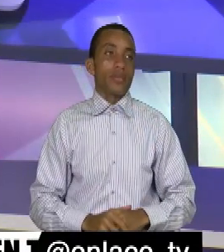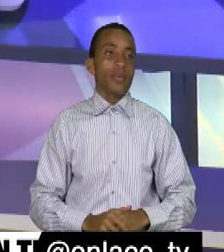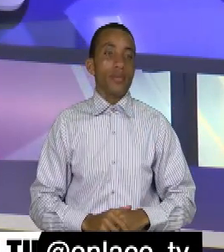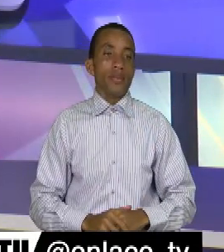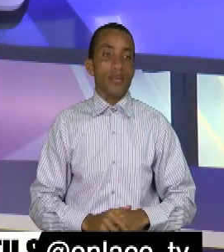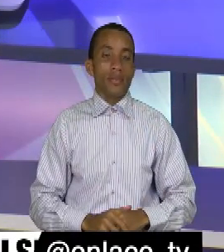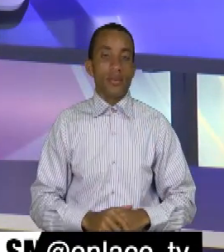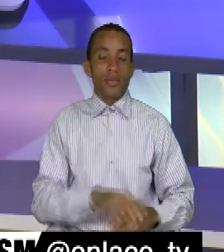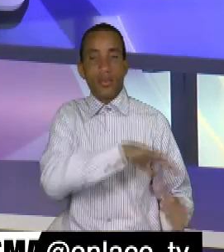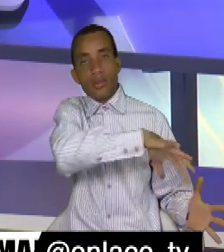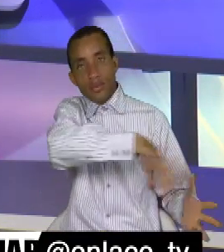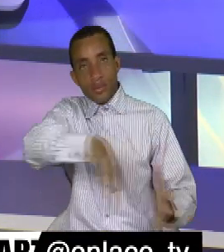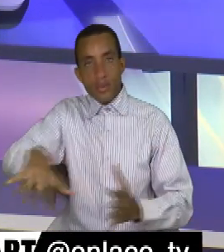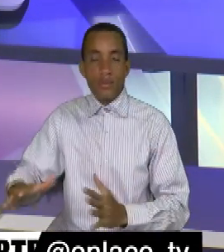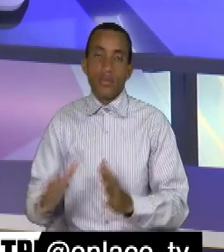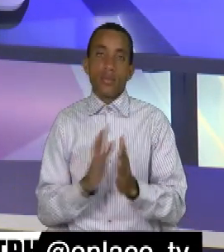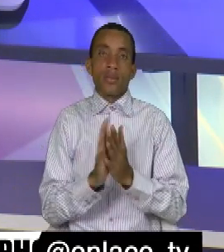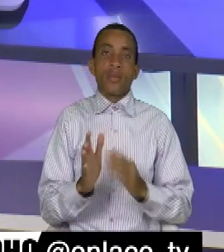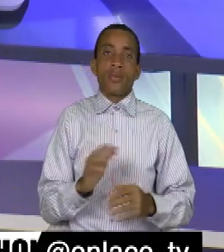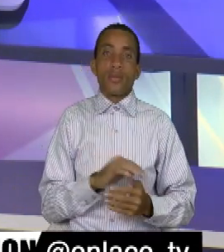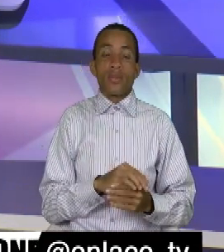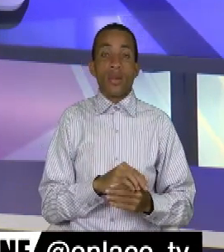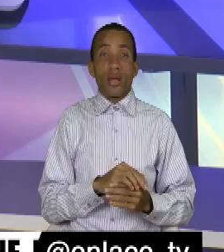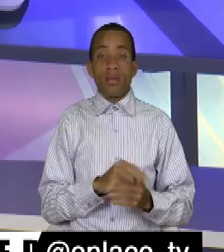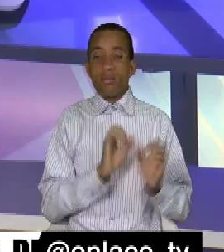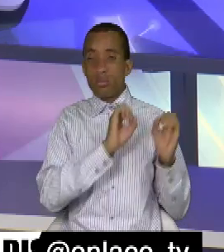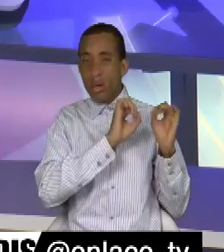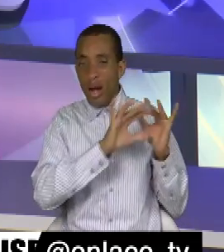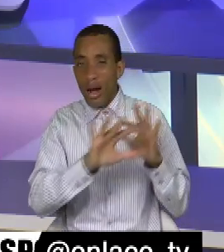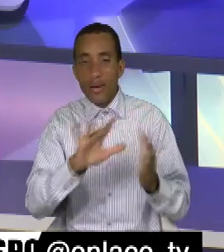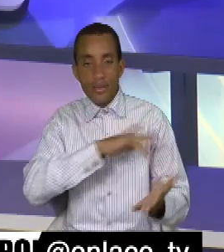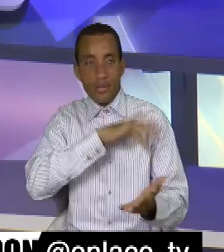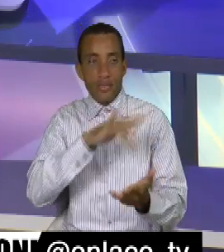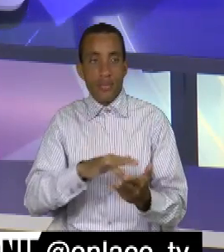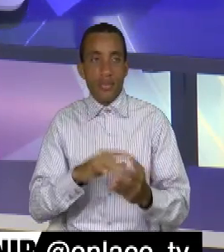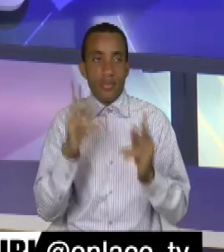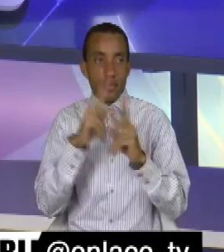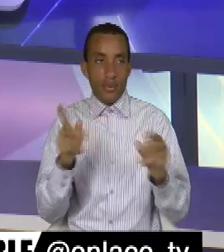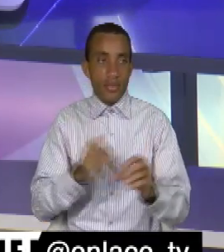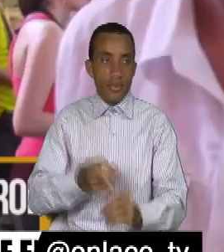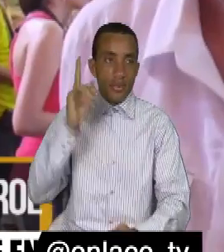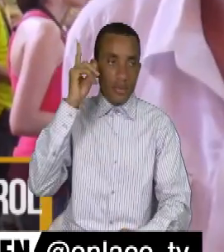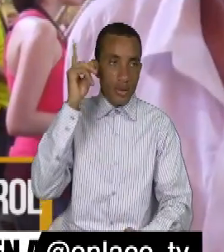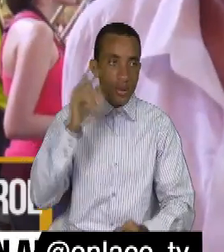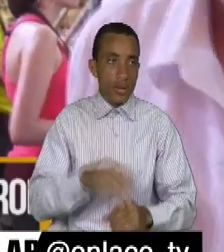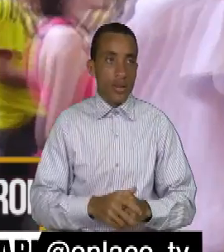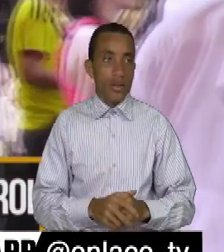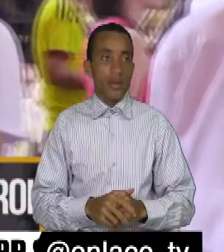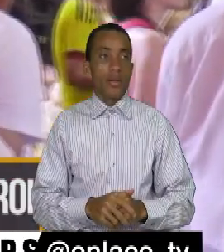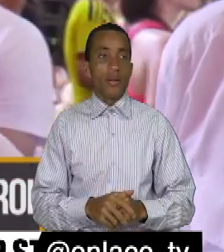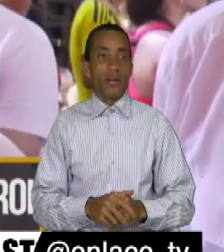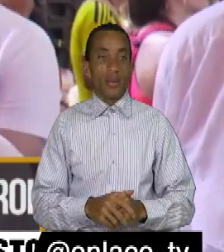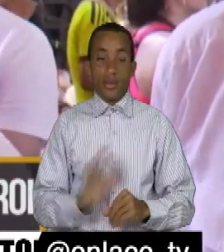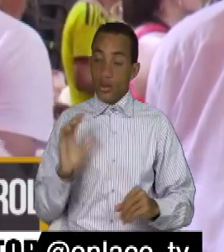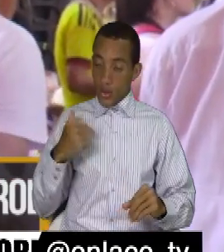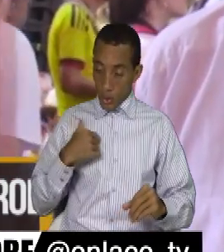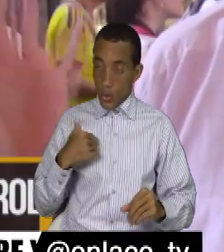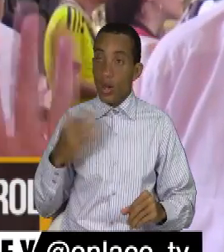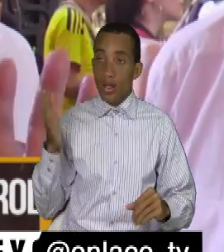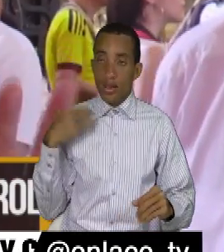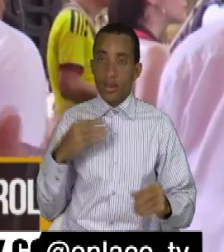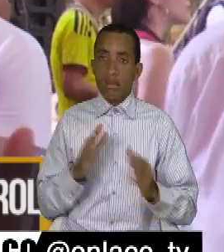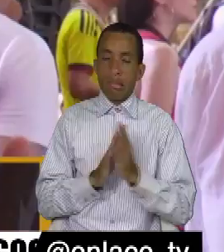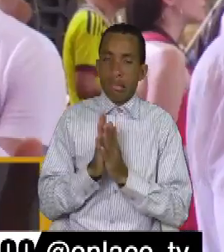Personalidades políticas de todo el país que asistieron a la movilización opinaron sobre la misma. Pues yo estaba muy optimista, pero